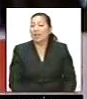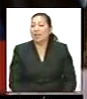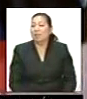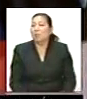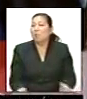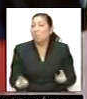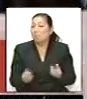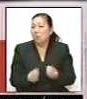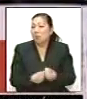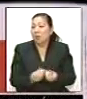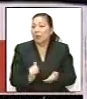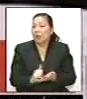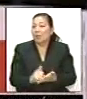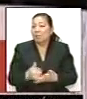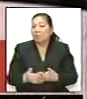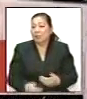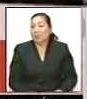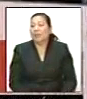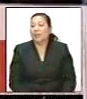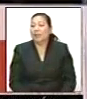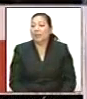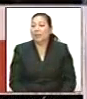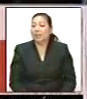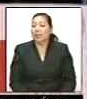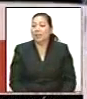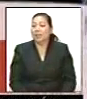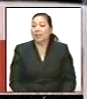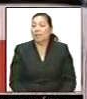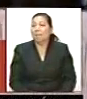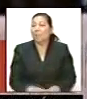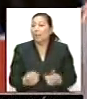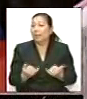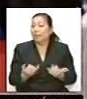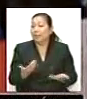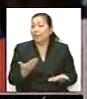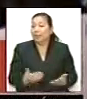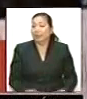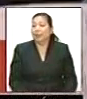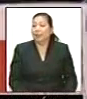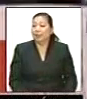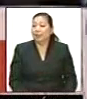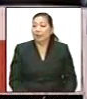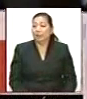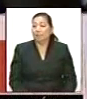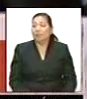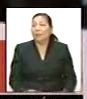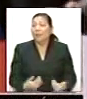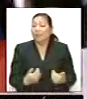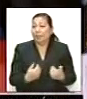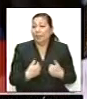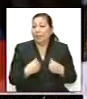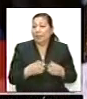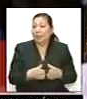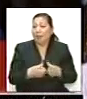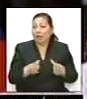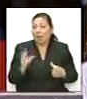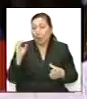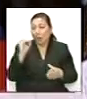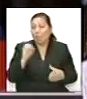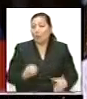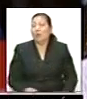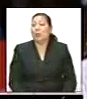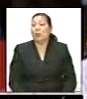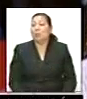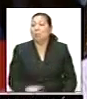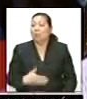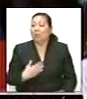muy pocas las que van, muy pocas las representativas. Y aquí en la Alianza del Pacífico tenemos la gran oportunidad